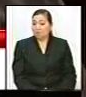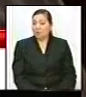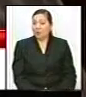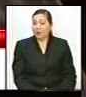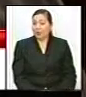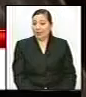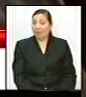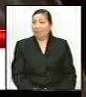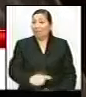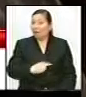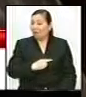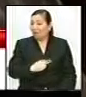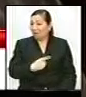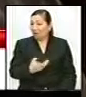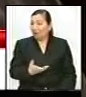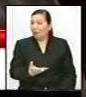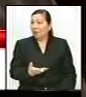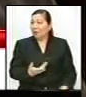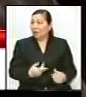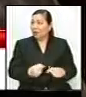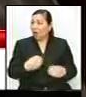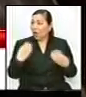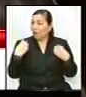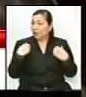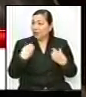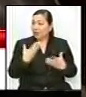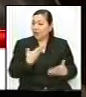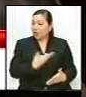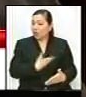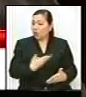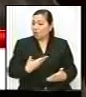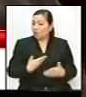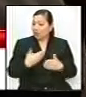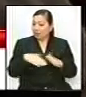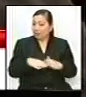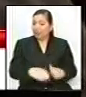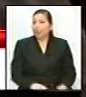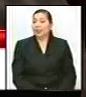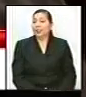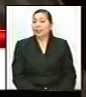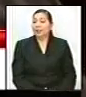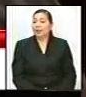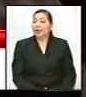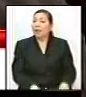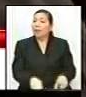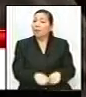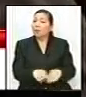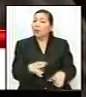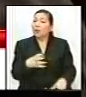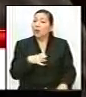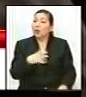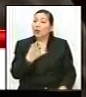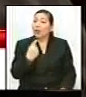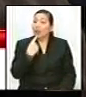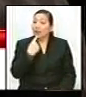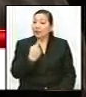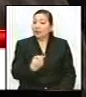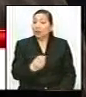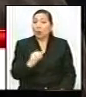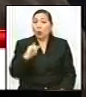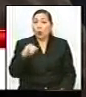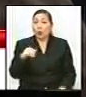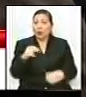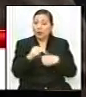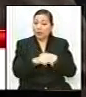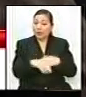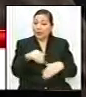jefe o director de la Oficina Nacional de Gobierno Interior. También quería saber si dentro del Jurado